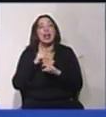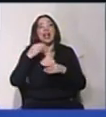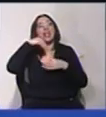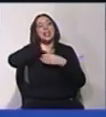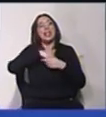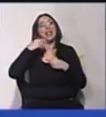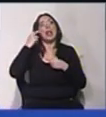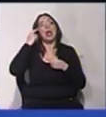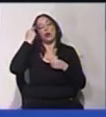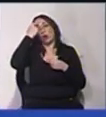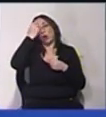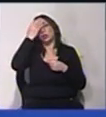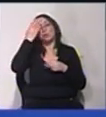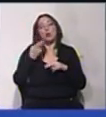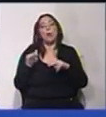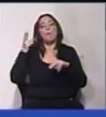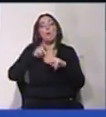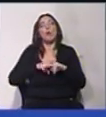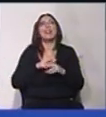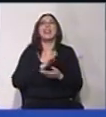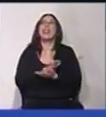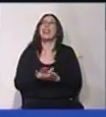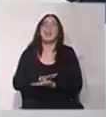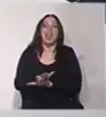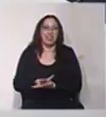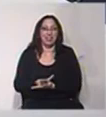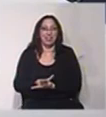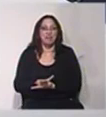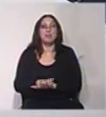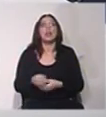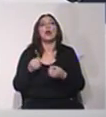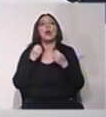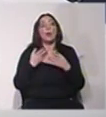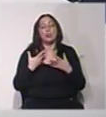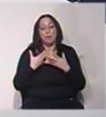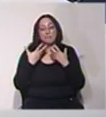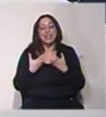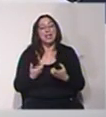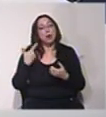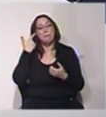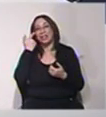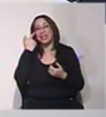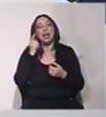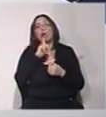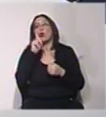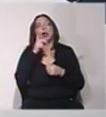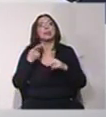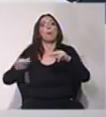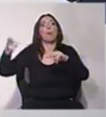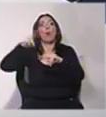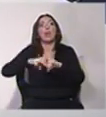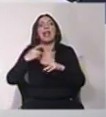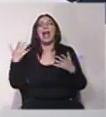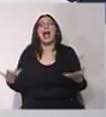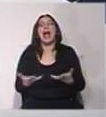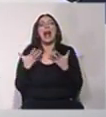el concepto de muerte como la nada. Entonces, cuando dice me quiero matar, en realidad no es la muerte, es algo que